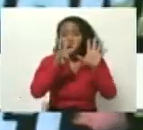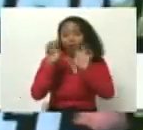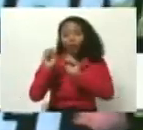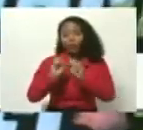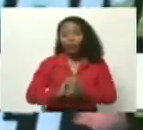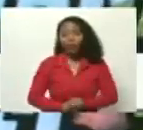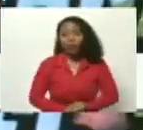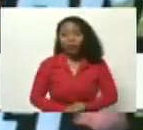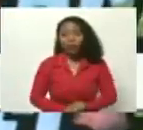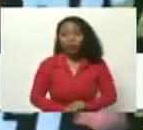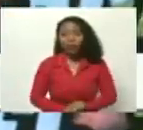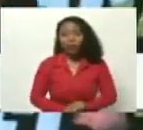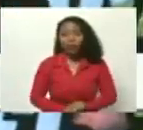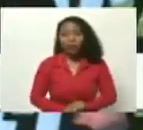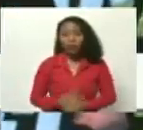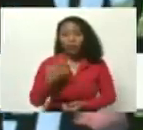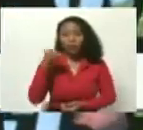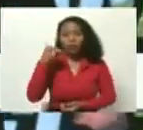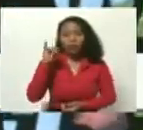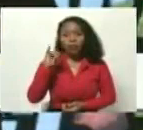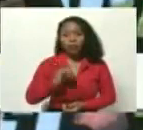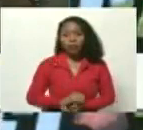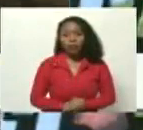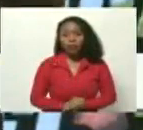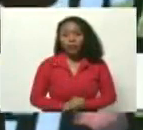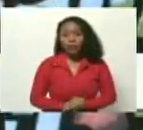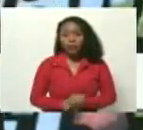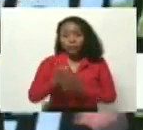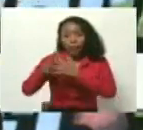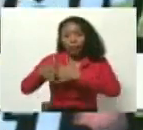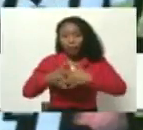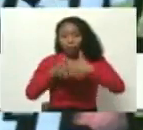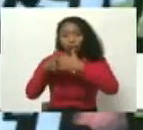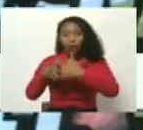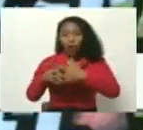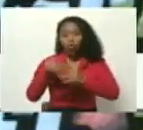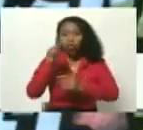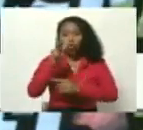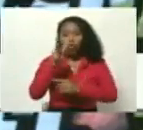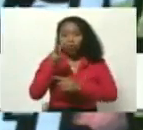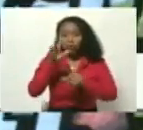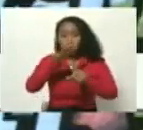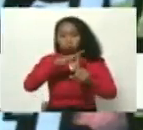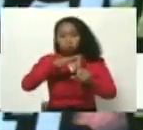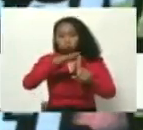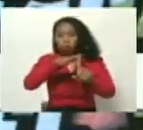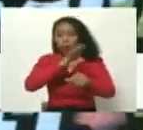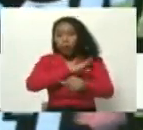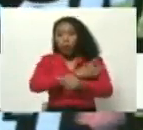1990 estaba Estados Unidos haciendo ostentación de su poder